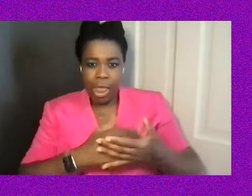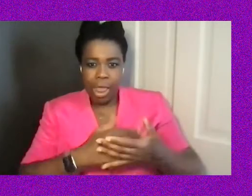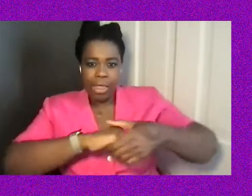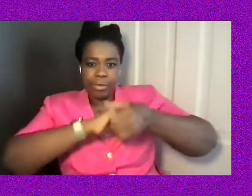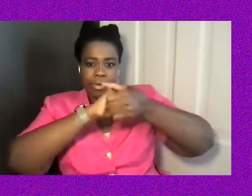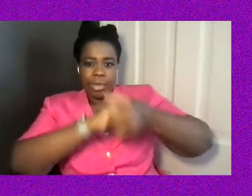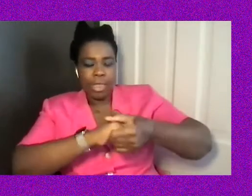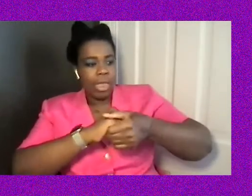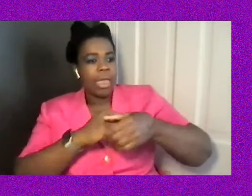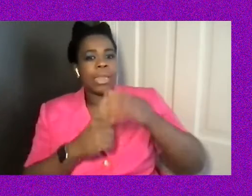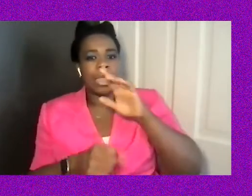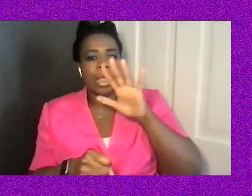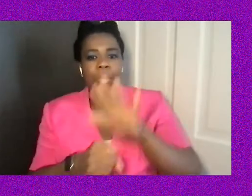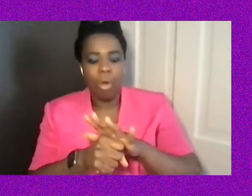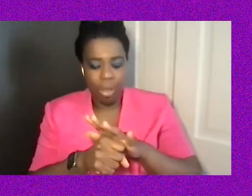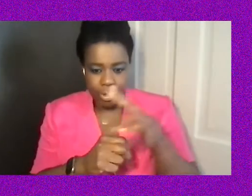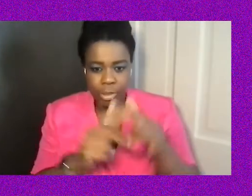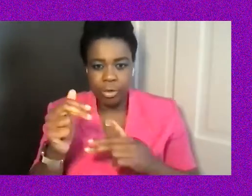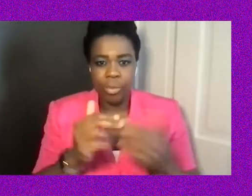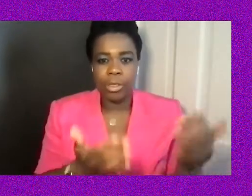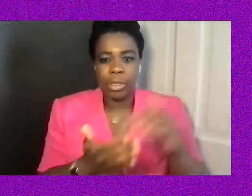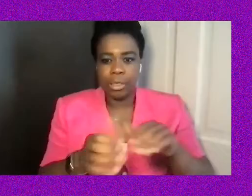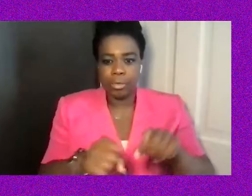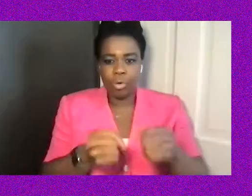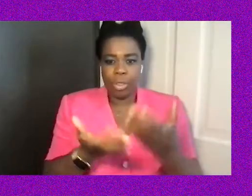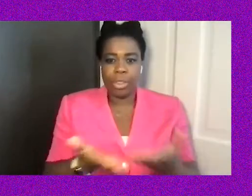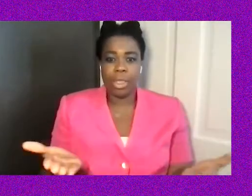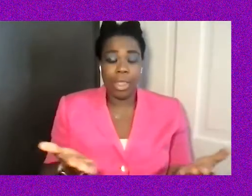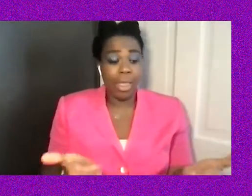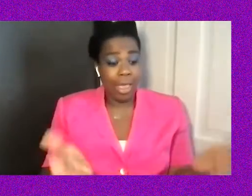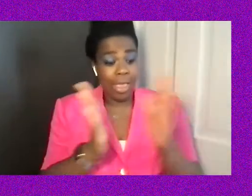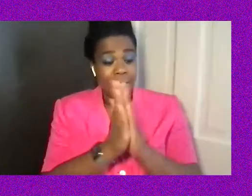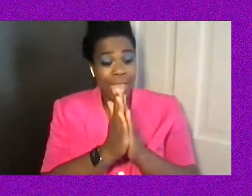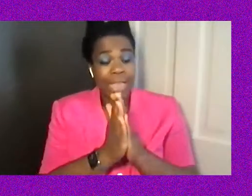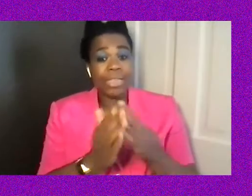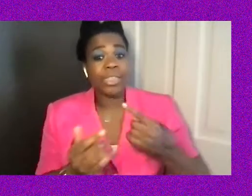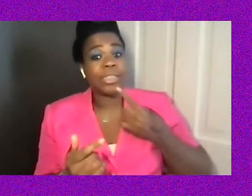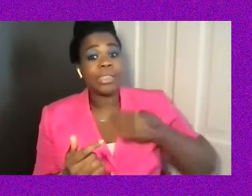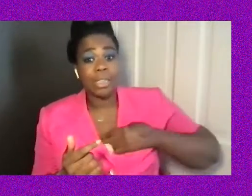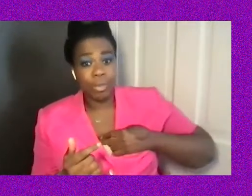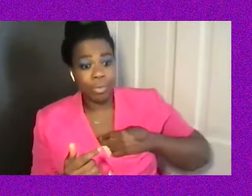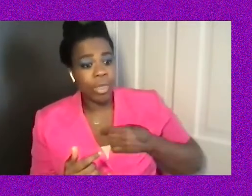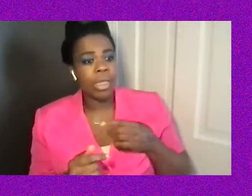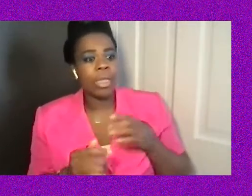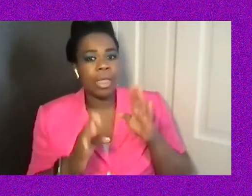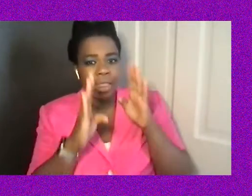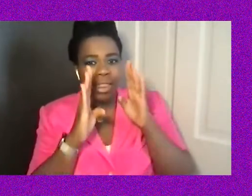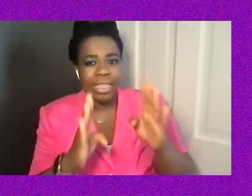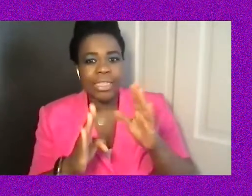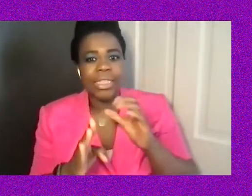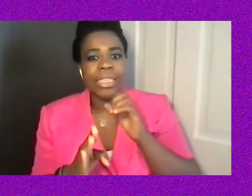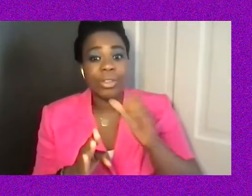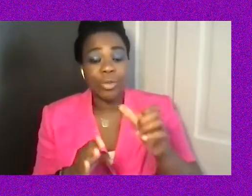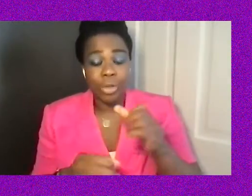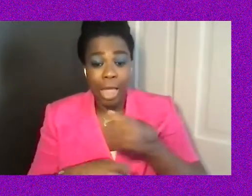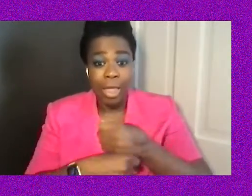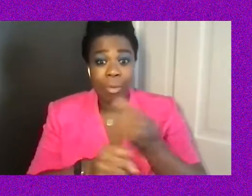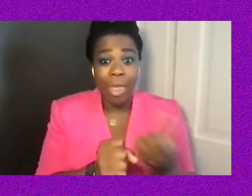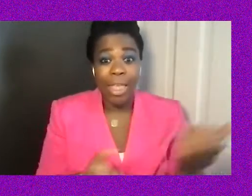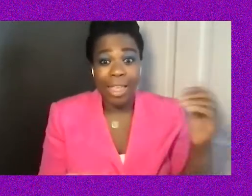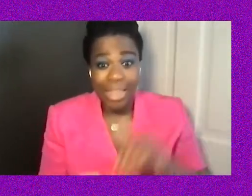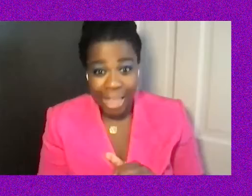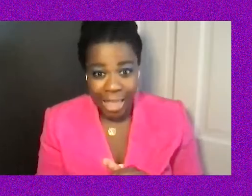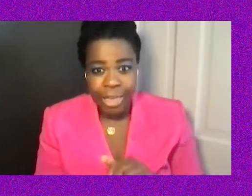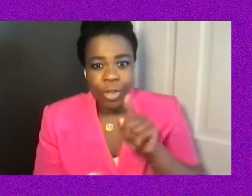ahí sin ver cómo sin entender cómo su mente pudiera construir algo